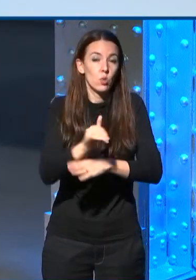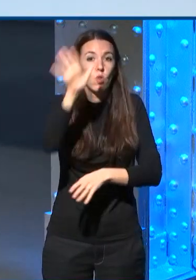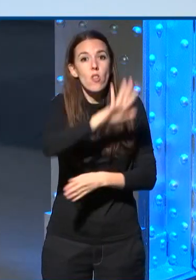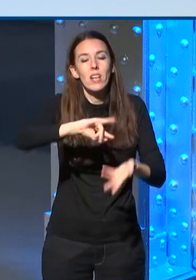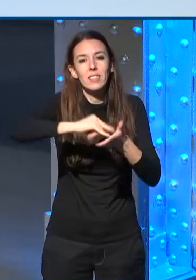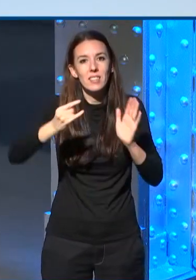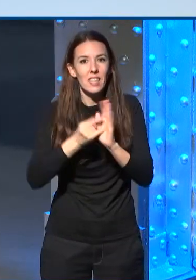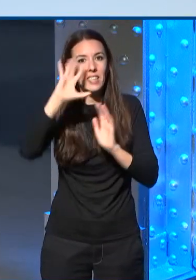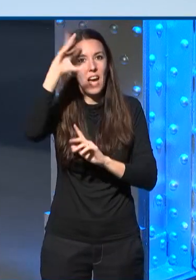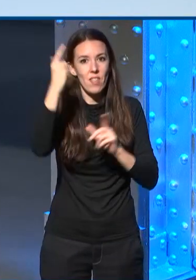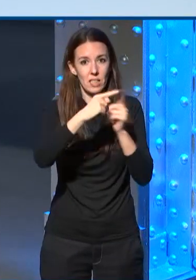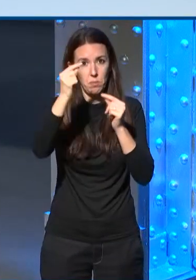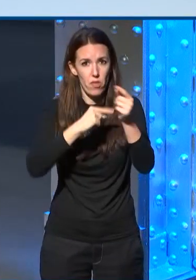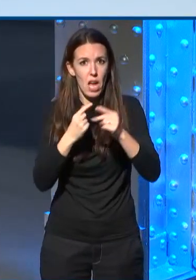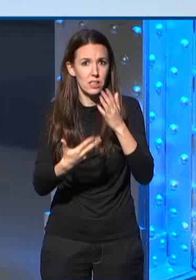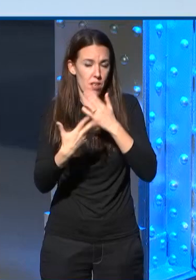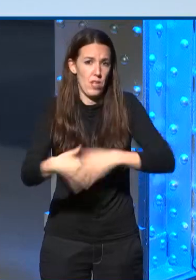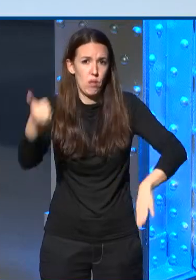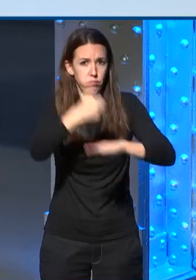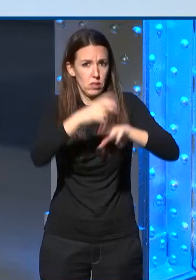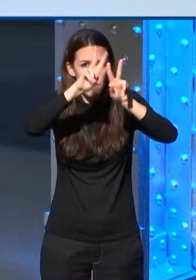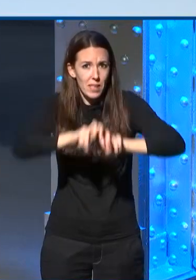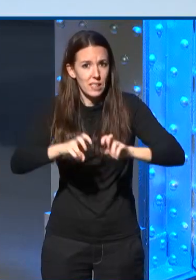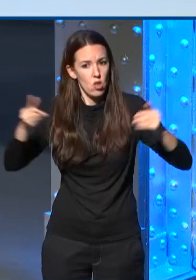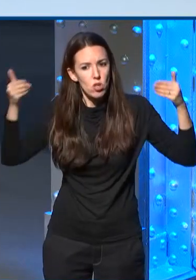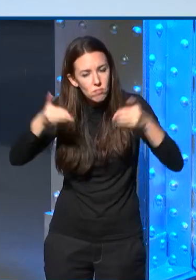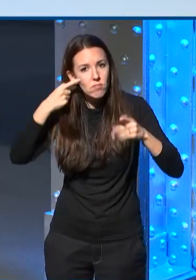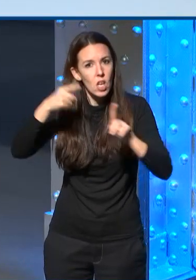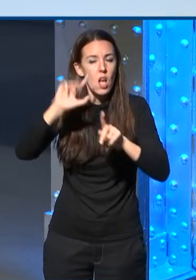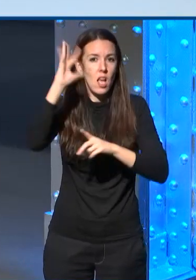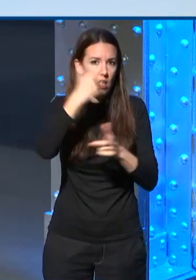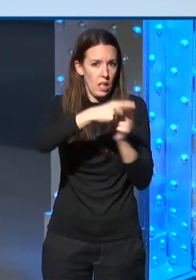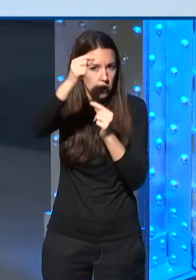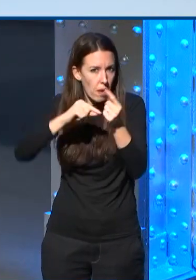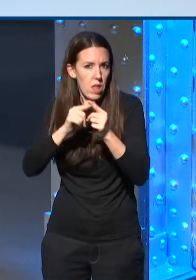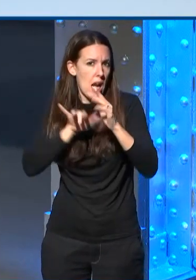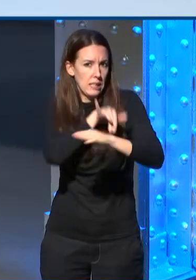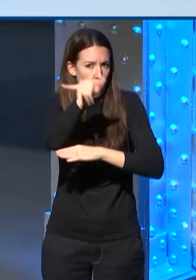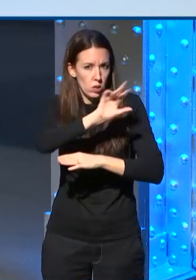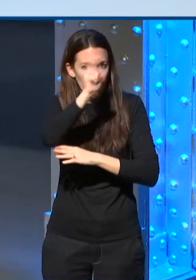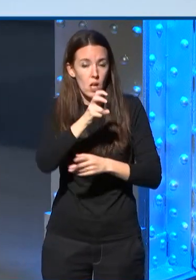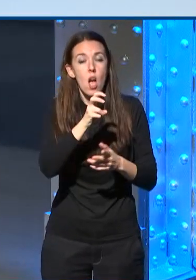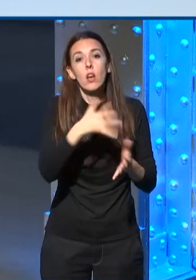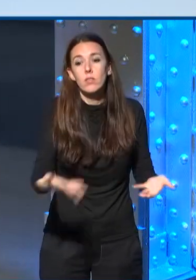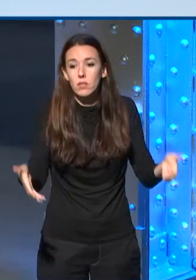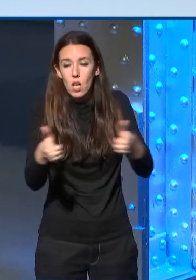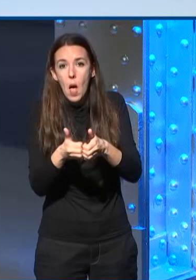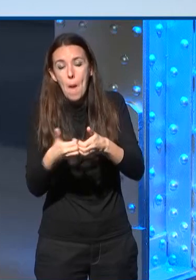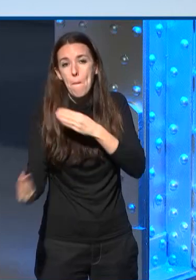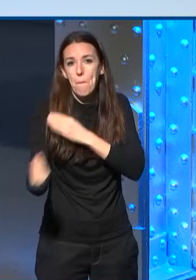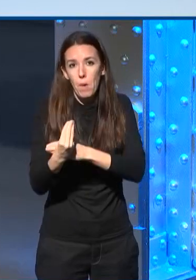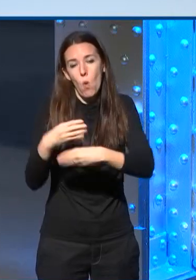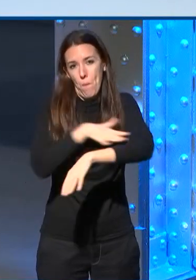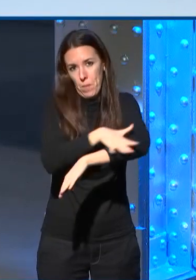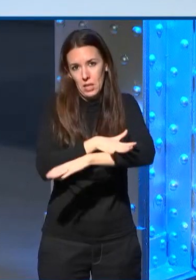el organismo público de investigación destinado a temas espaciales, también aeronáuticos, etcétera, y dependemos del Ministerio de Defensa. Hay otros